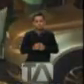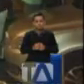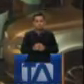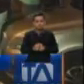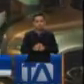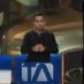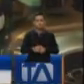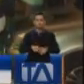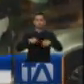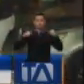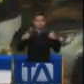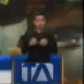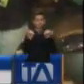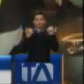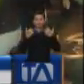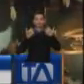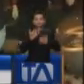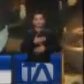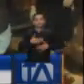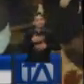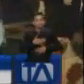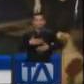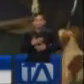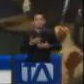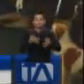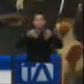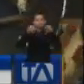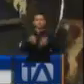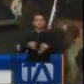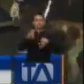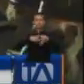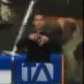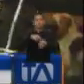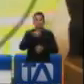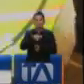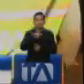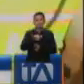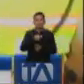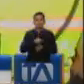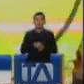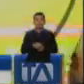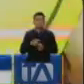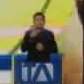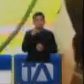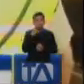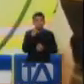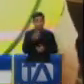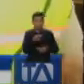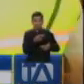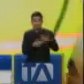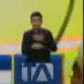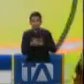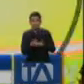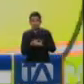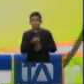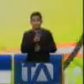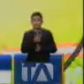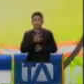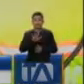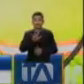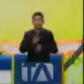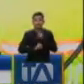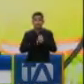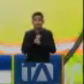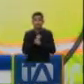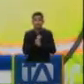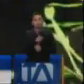Un impactante y lamentable episodio se registró en Quito este sábado. Un padre mató a su hijo de 43 años y